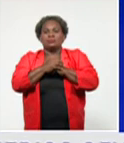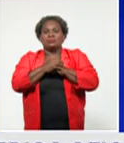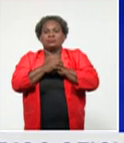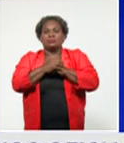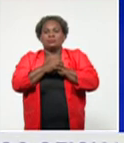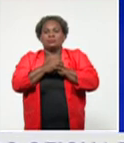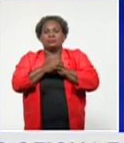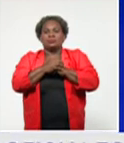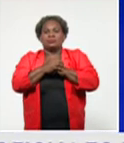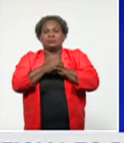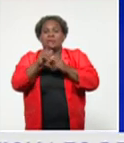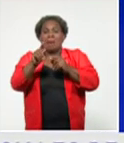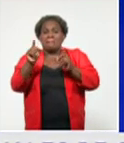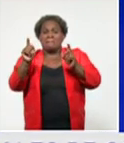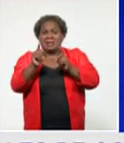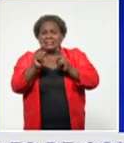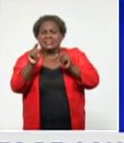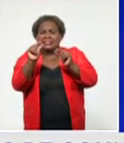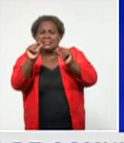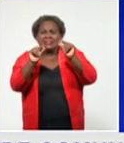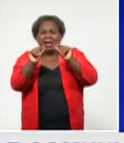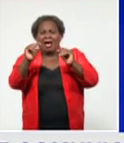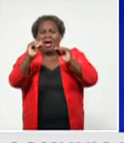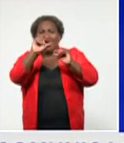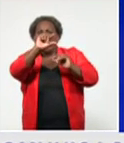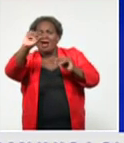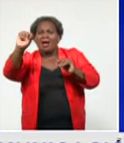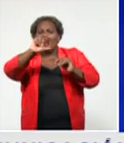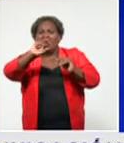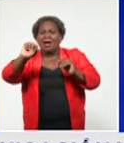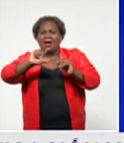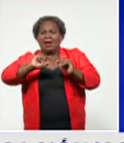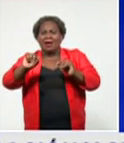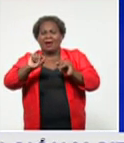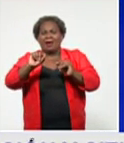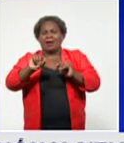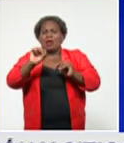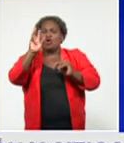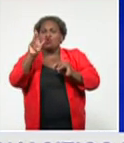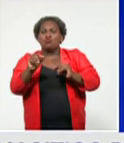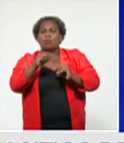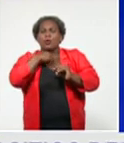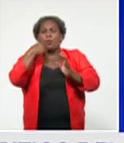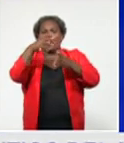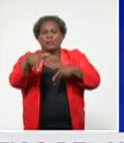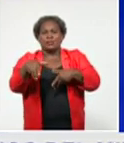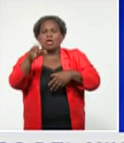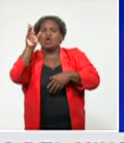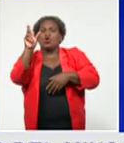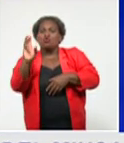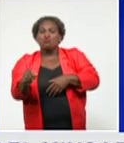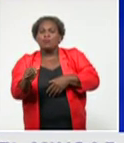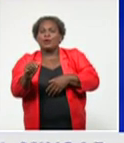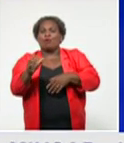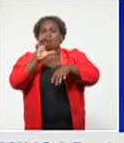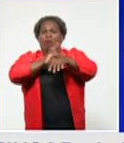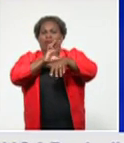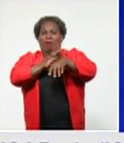en letras más chicas, abajo está el número de casos, el número de muertes. Fíjense cómo está